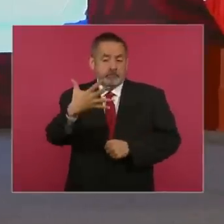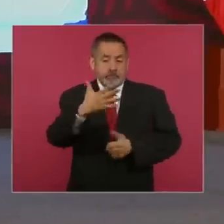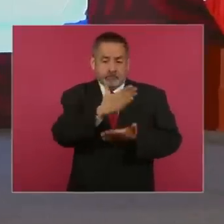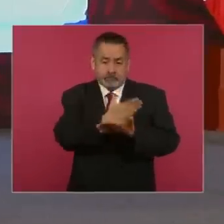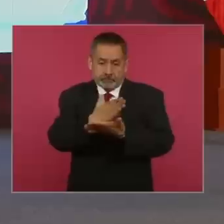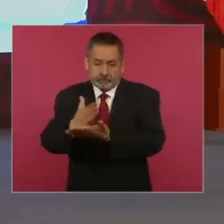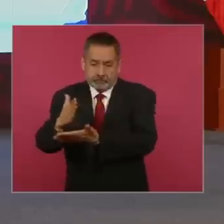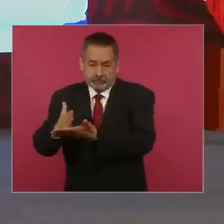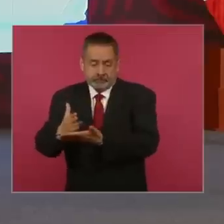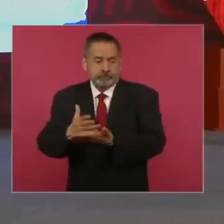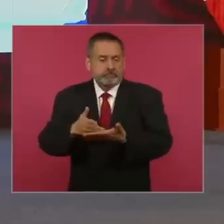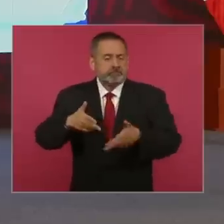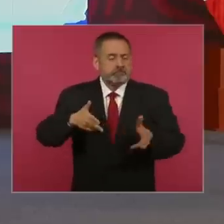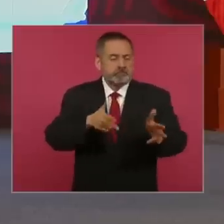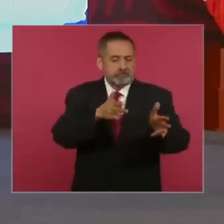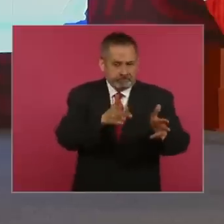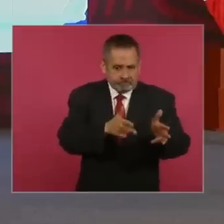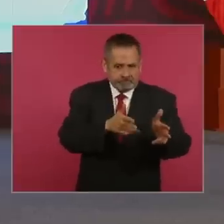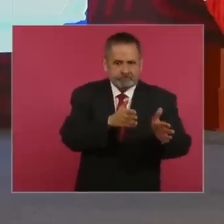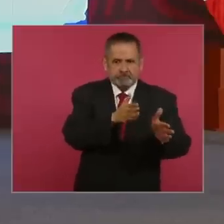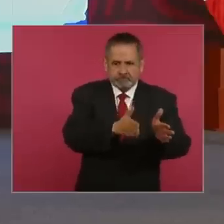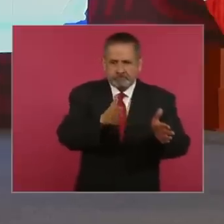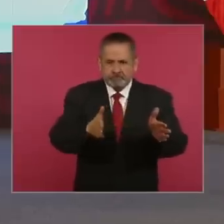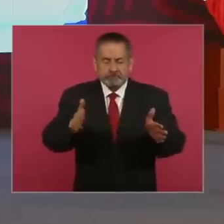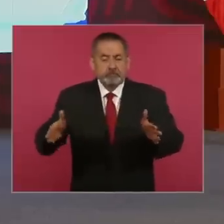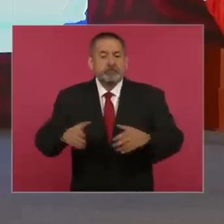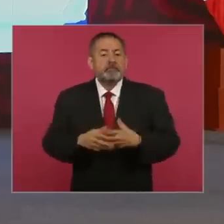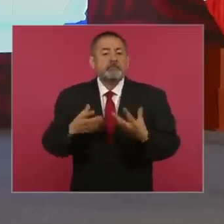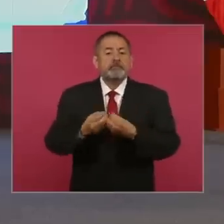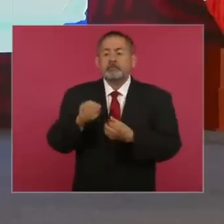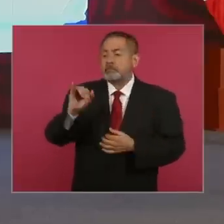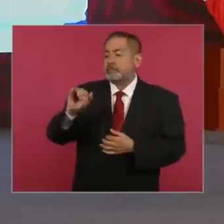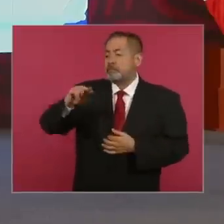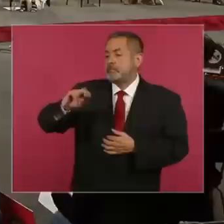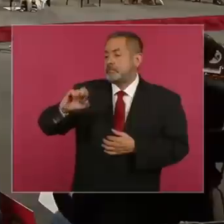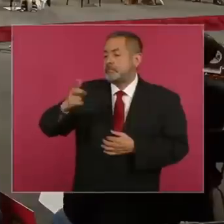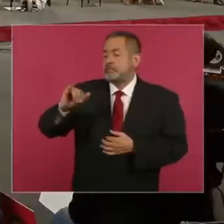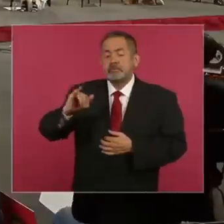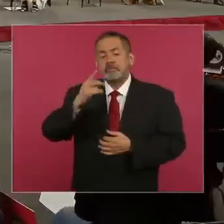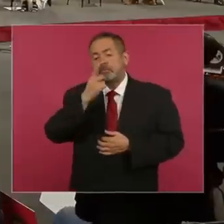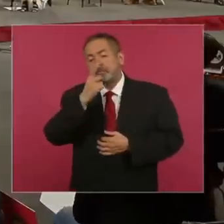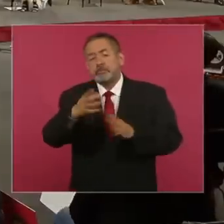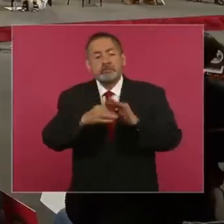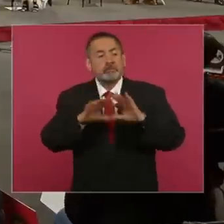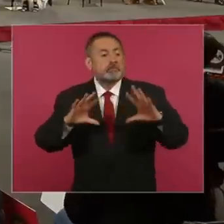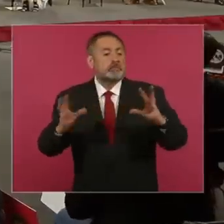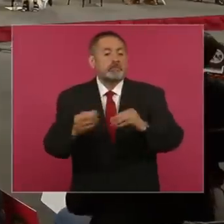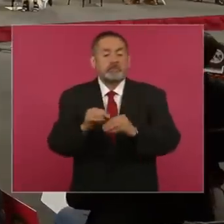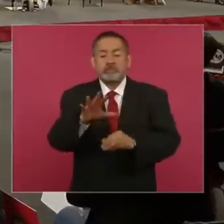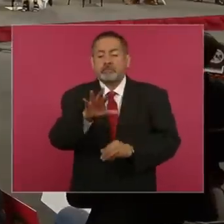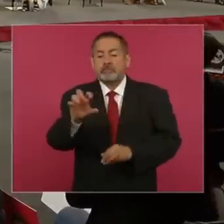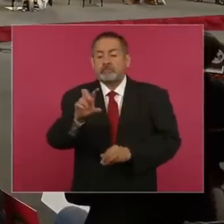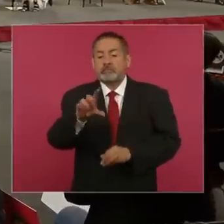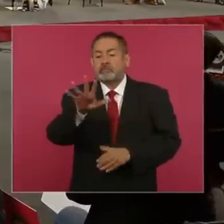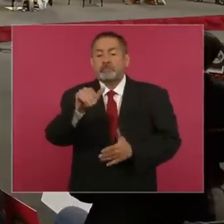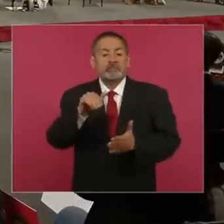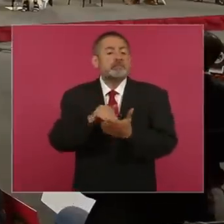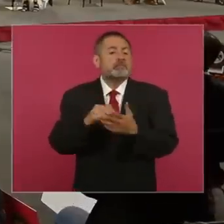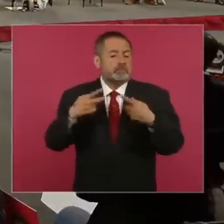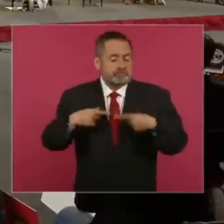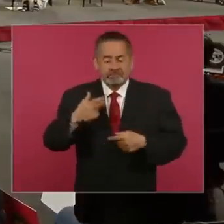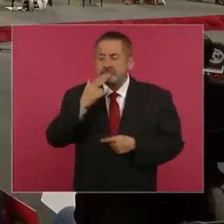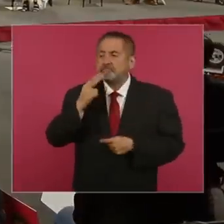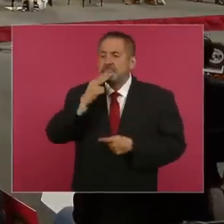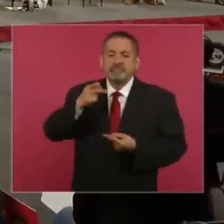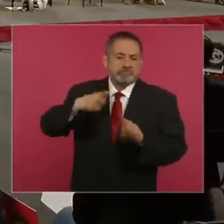De acuerdo con cifras del INEGI, este tramo está beneficiando aproximadamente a 535 mil personas a lo